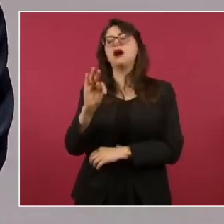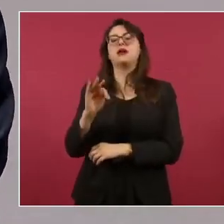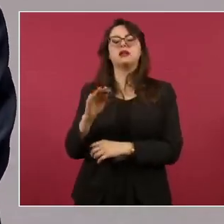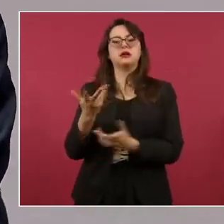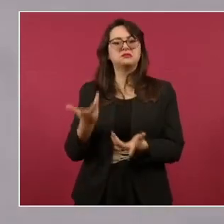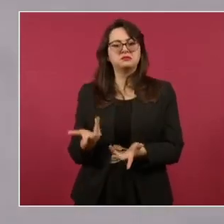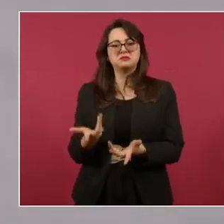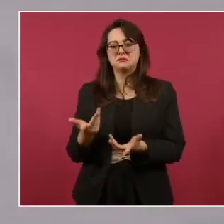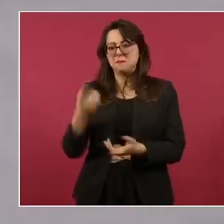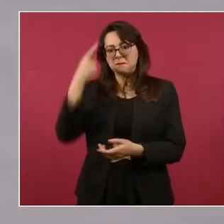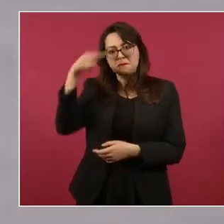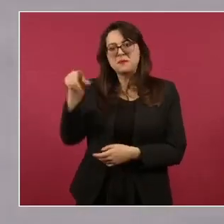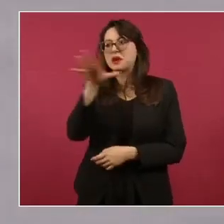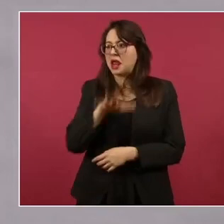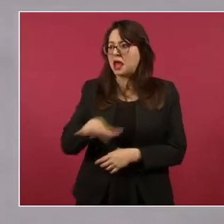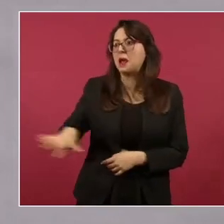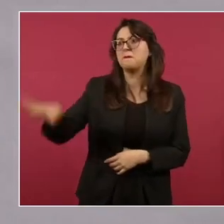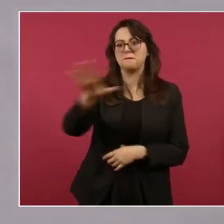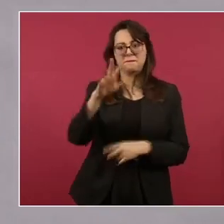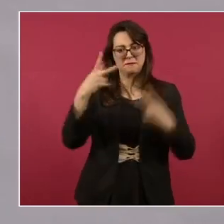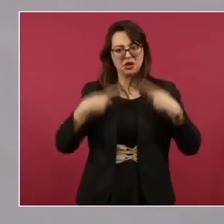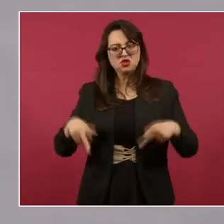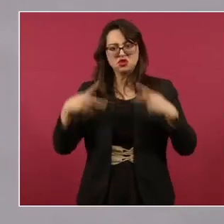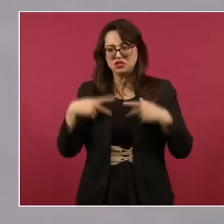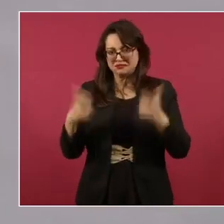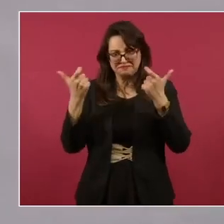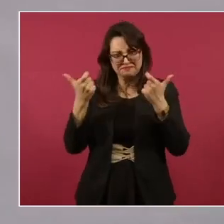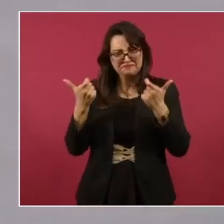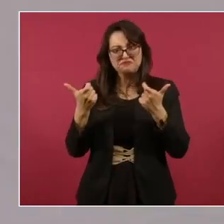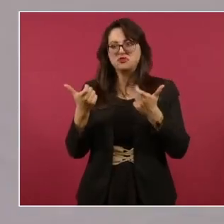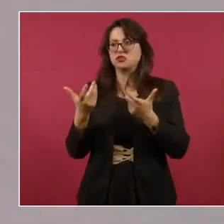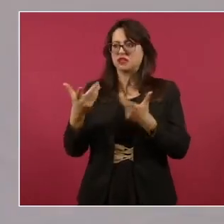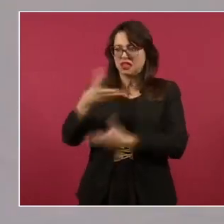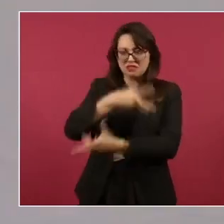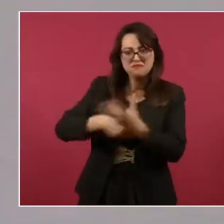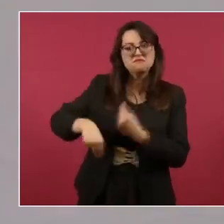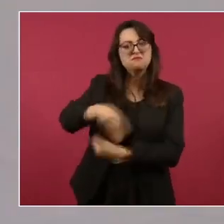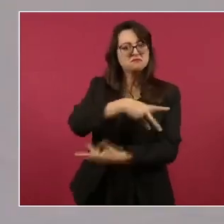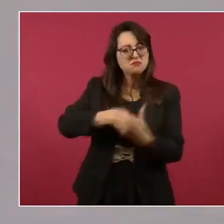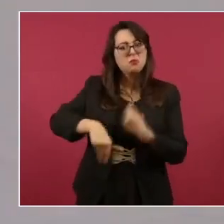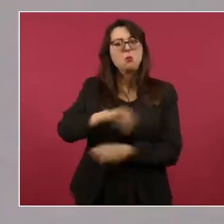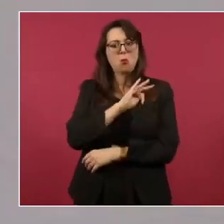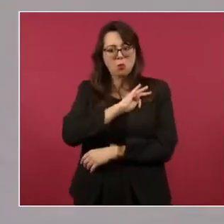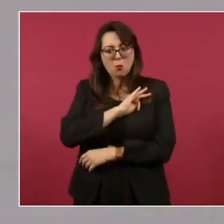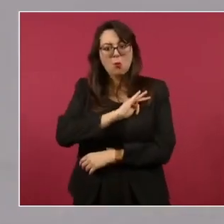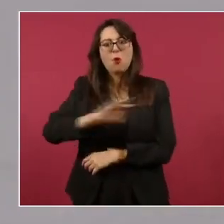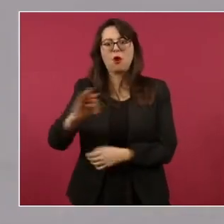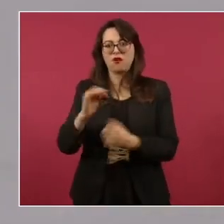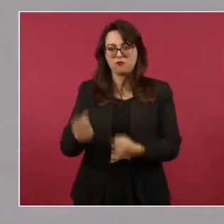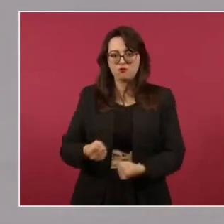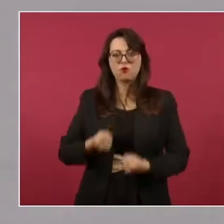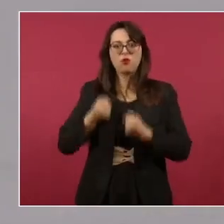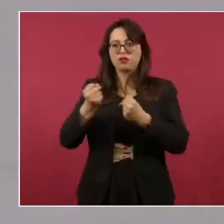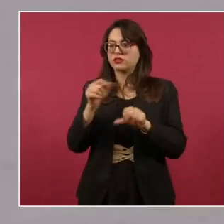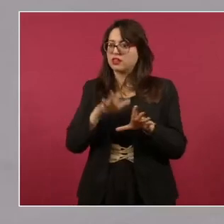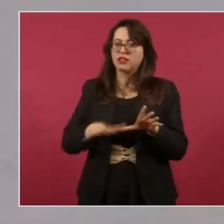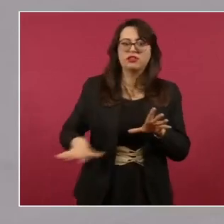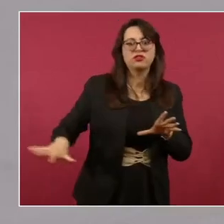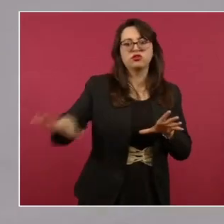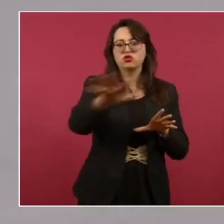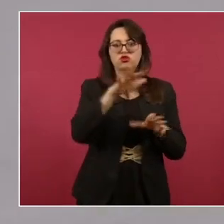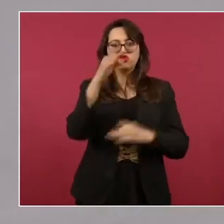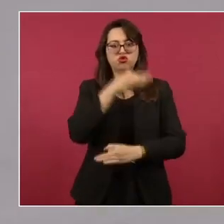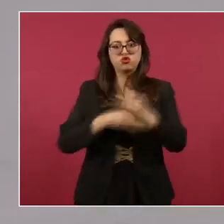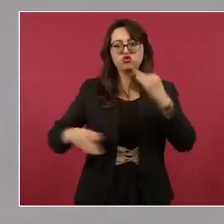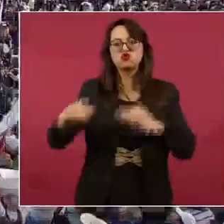para fortalecer, como lo estamos haciendo, el mercado interno y así lograr el bienestar para